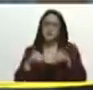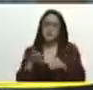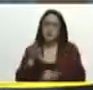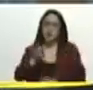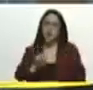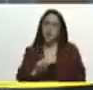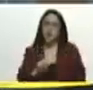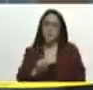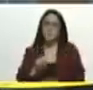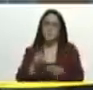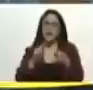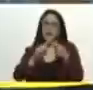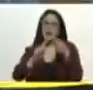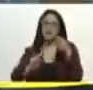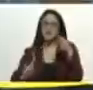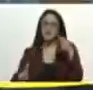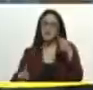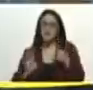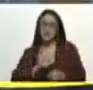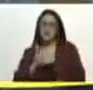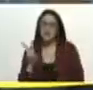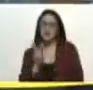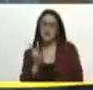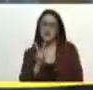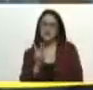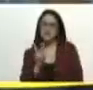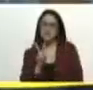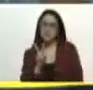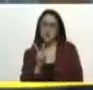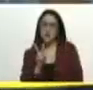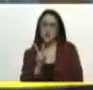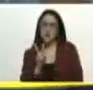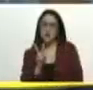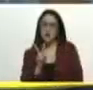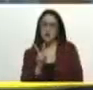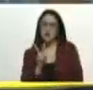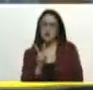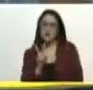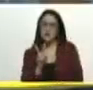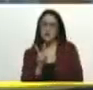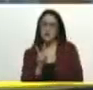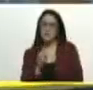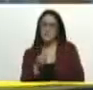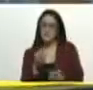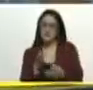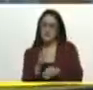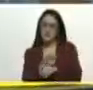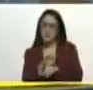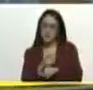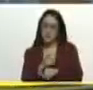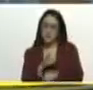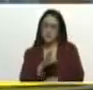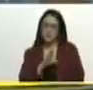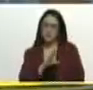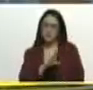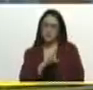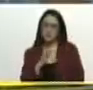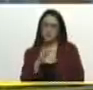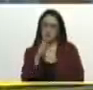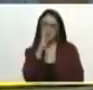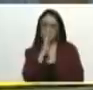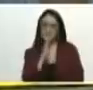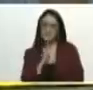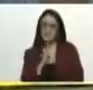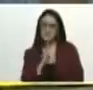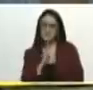de electricidad de Venezuela para suministrar al gobierno del estado de Roraima,